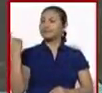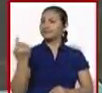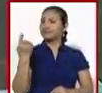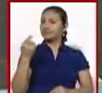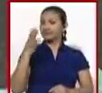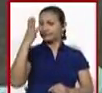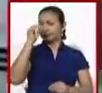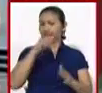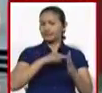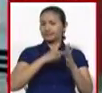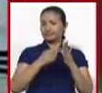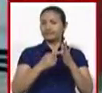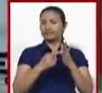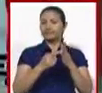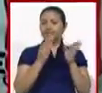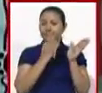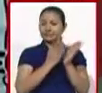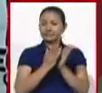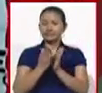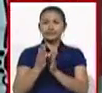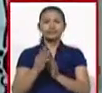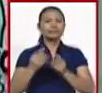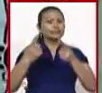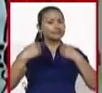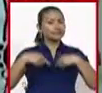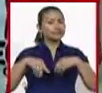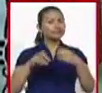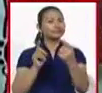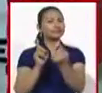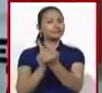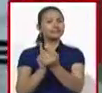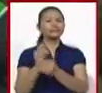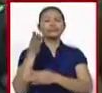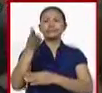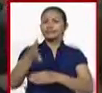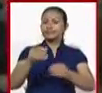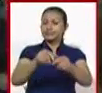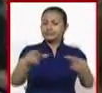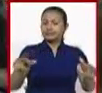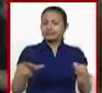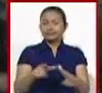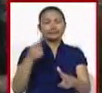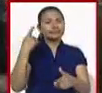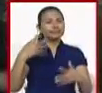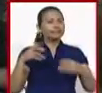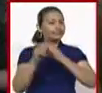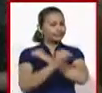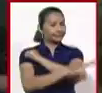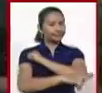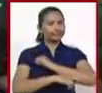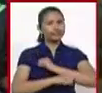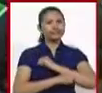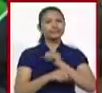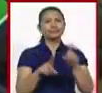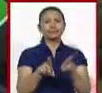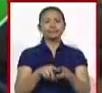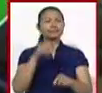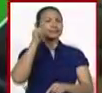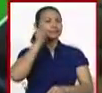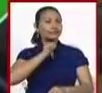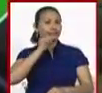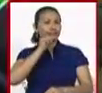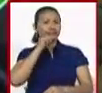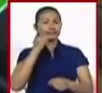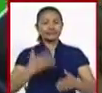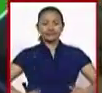constantemente estos sujetos se organizan y acuden a este barrio para producir, ¿no?, algunos atracos, especialmente a las